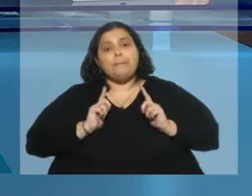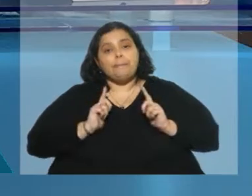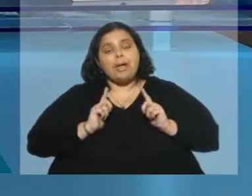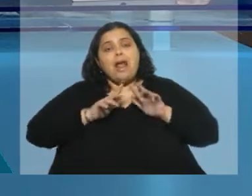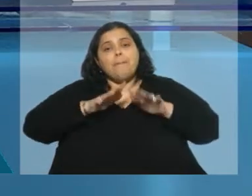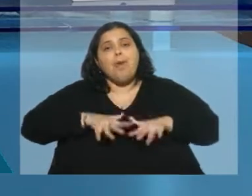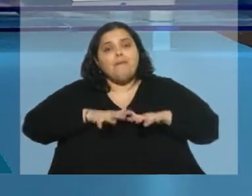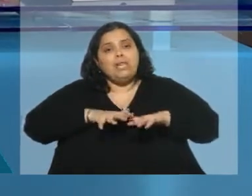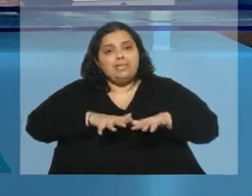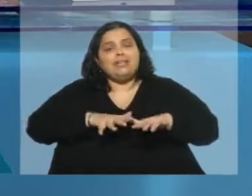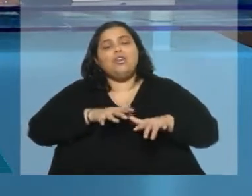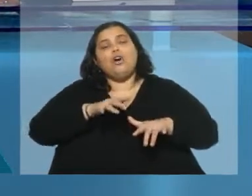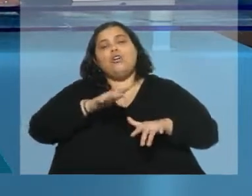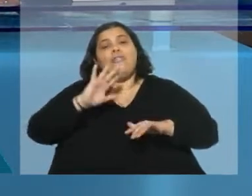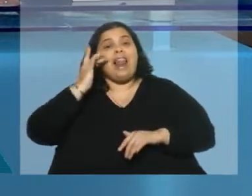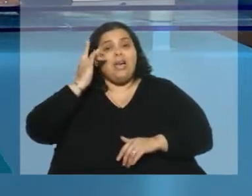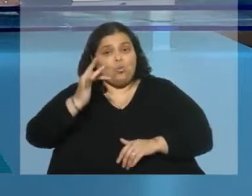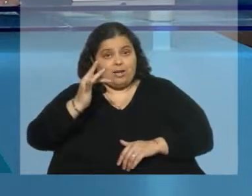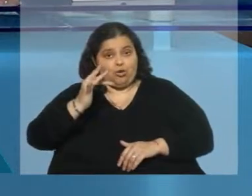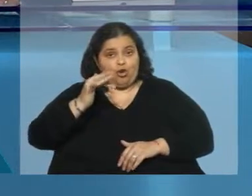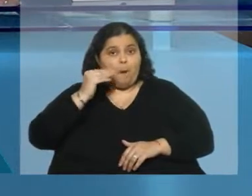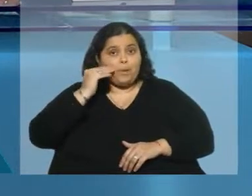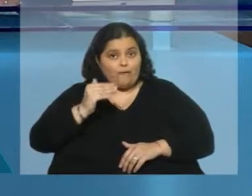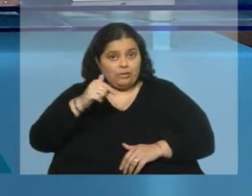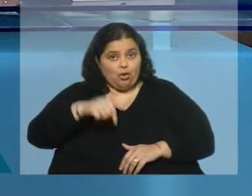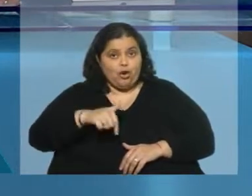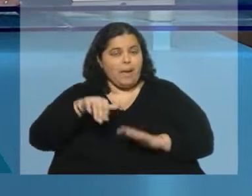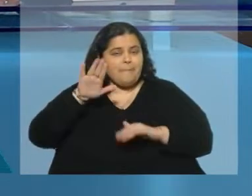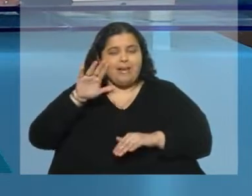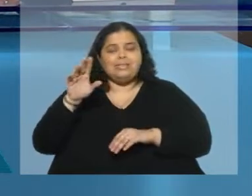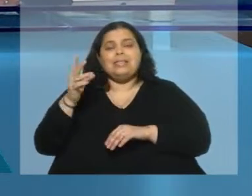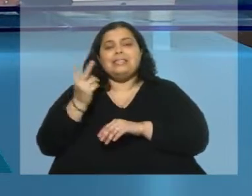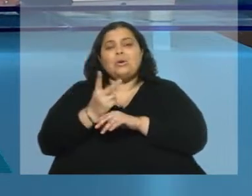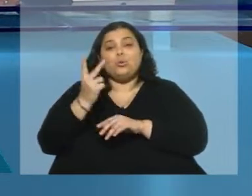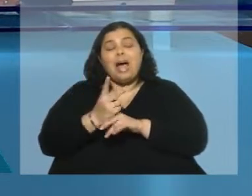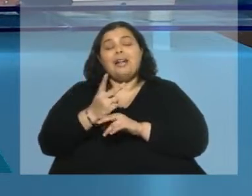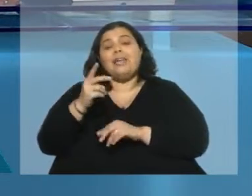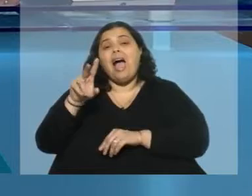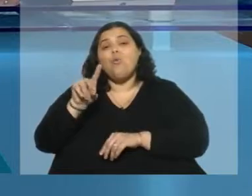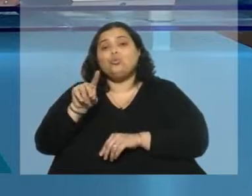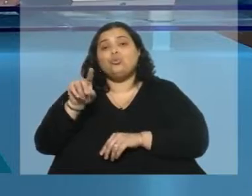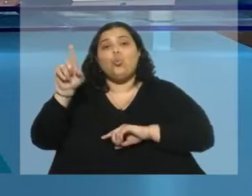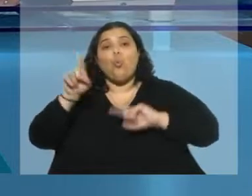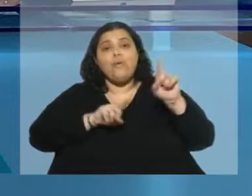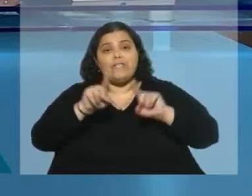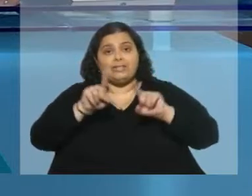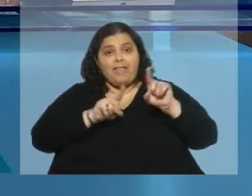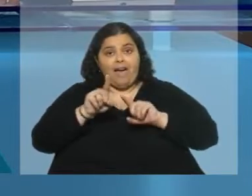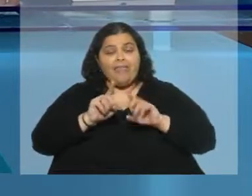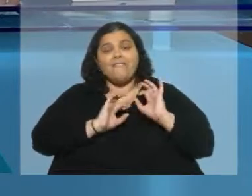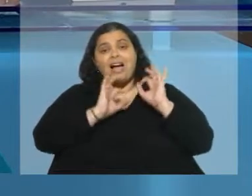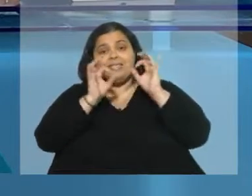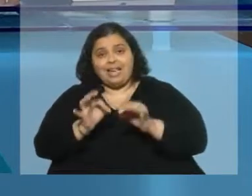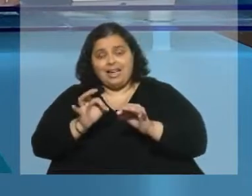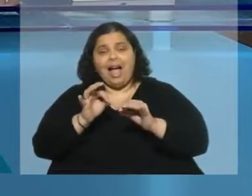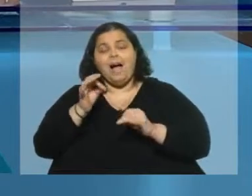utilización de la educación de profesores básicamente de secundaria de la utu y de la universidad llegué hasta el parlamento allí